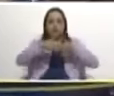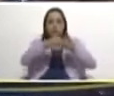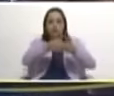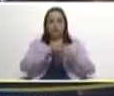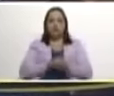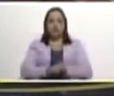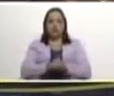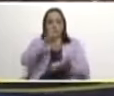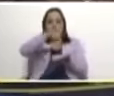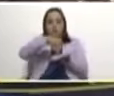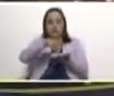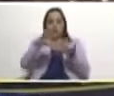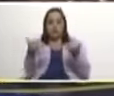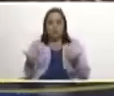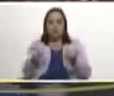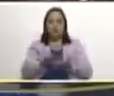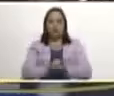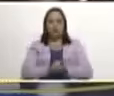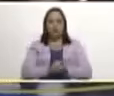presentes.